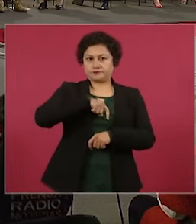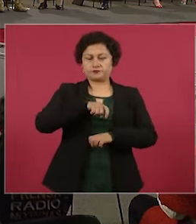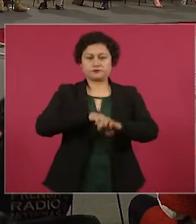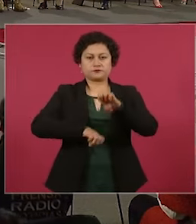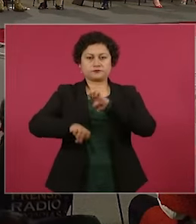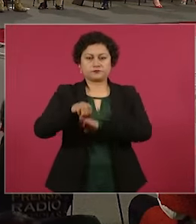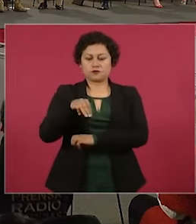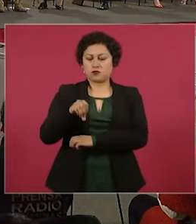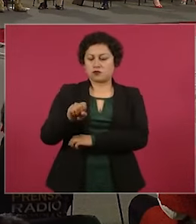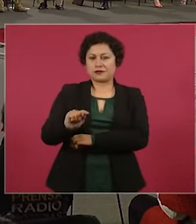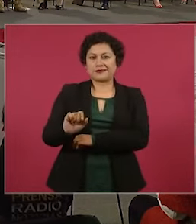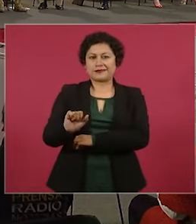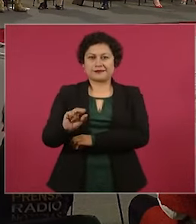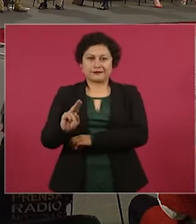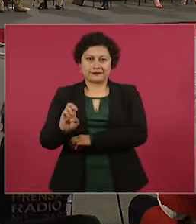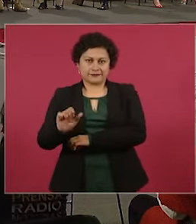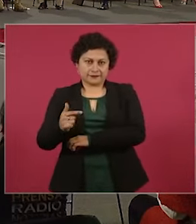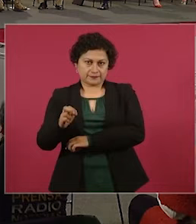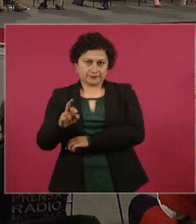Motangil.